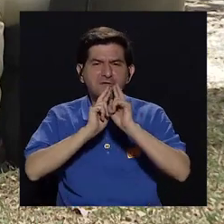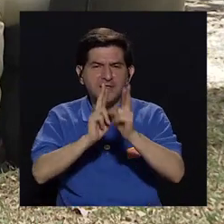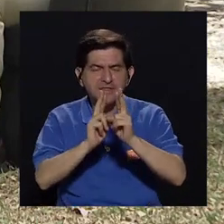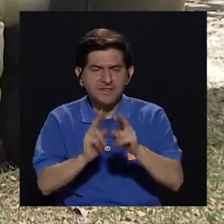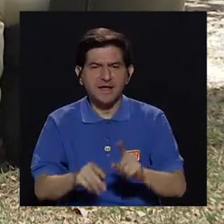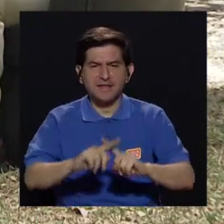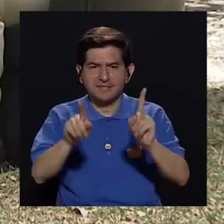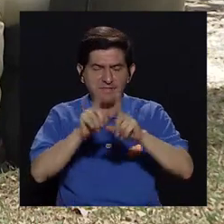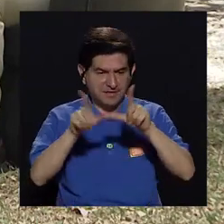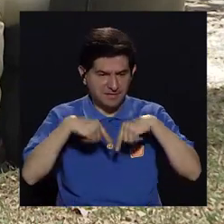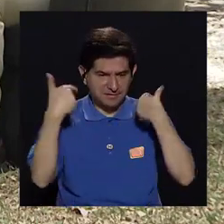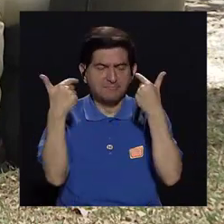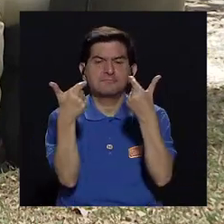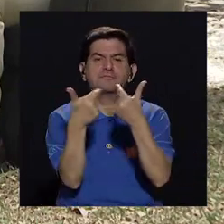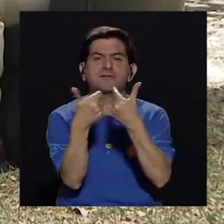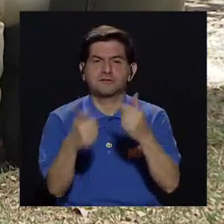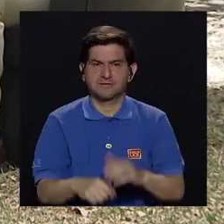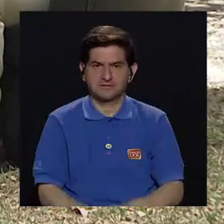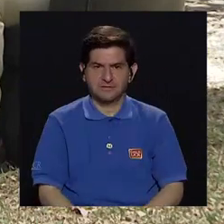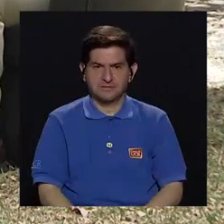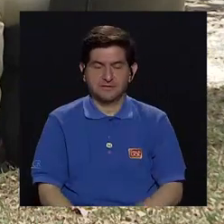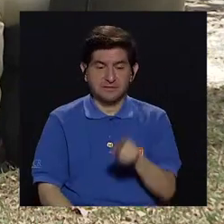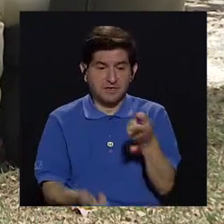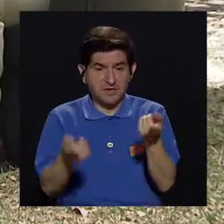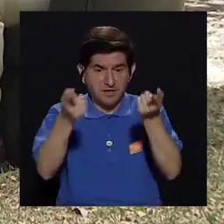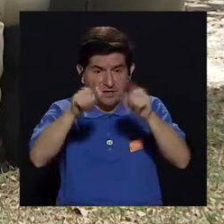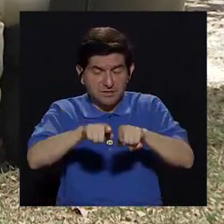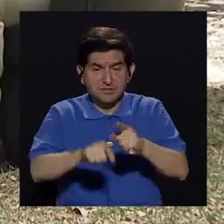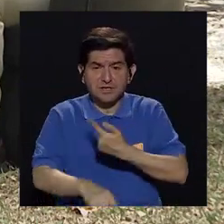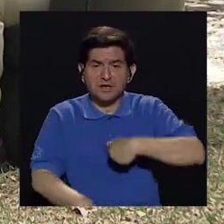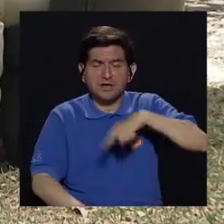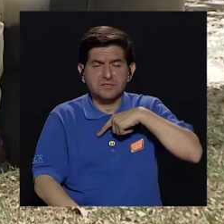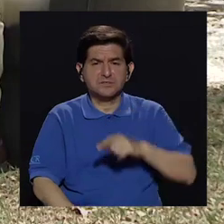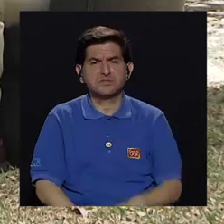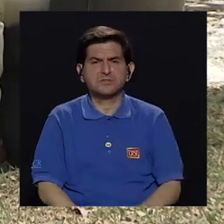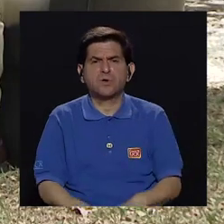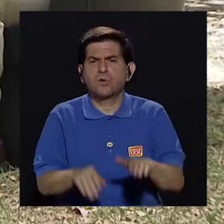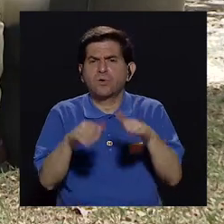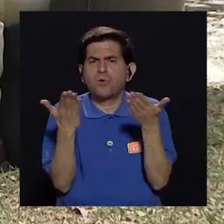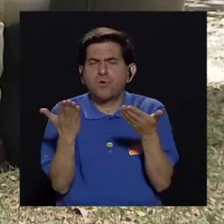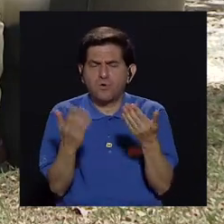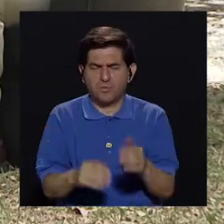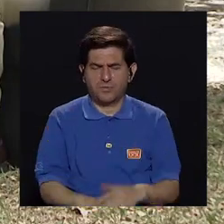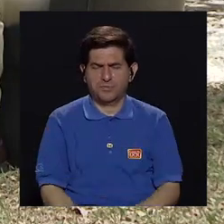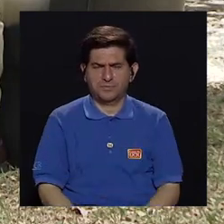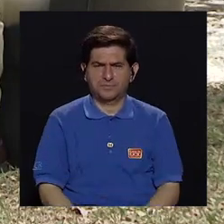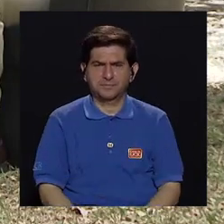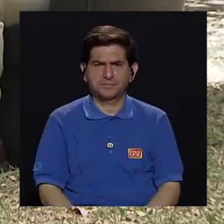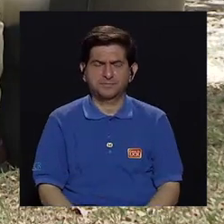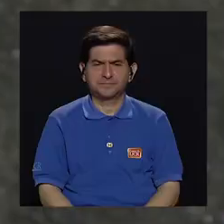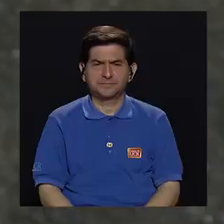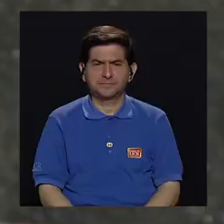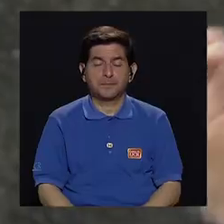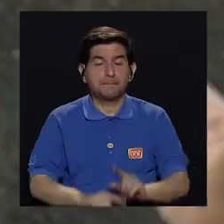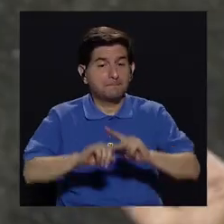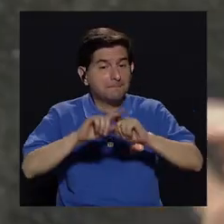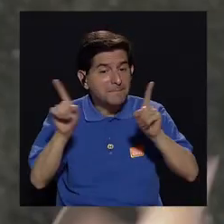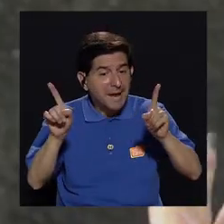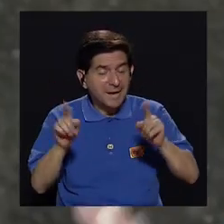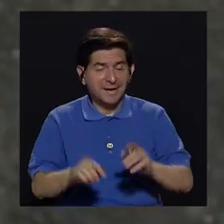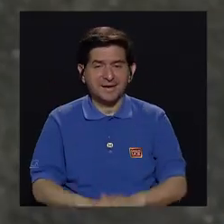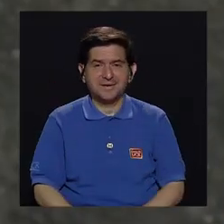respuesta intersectorial, ¿cómo, verdad? ¿Cómo estamos dándole respuesta a eso desde este proceso?